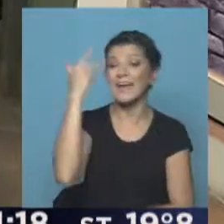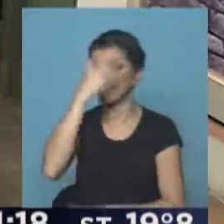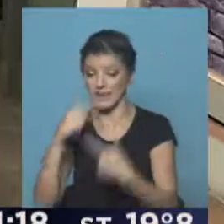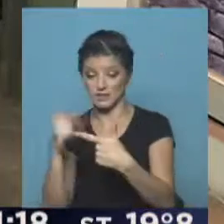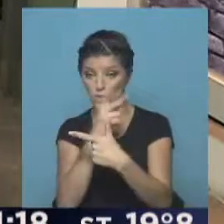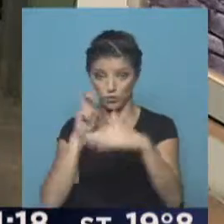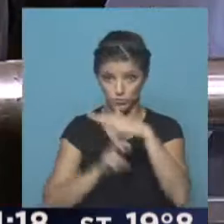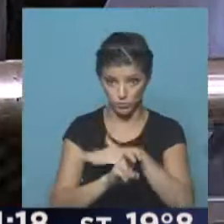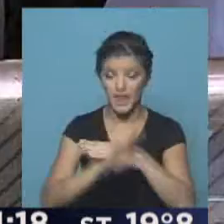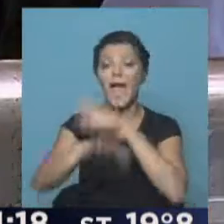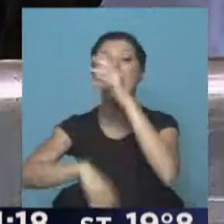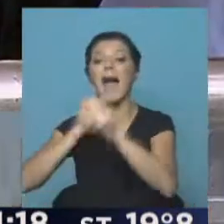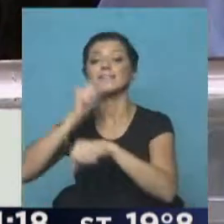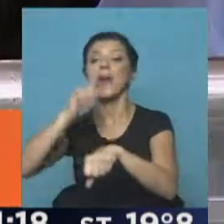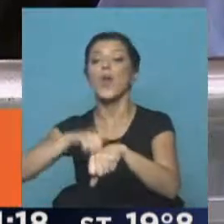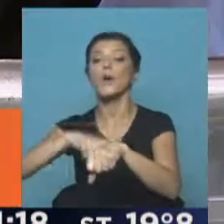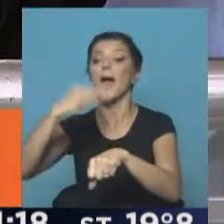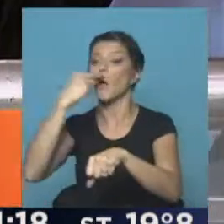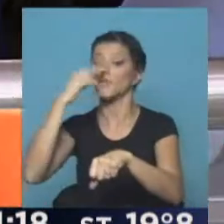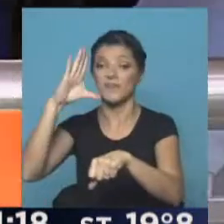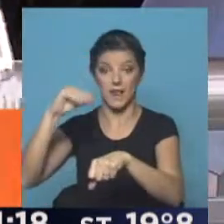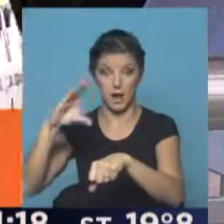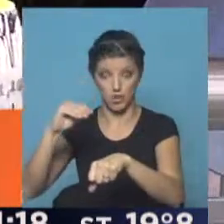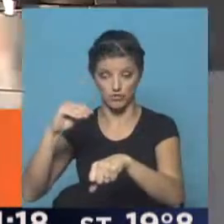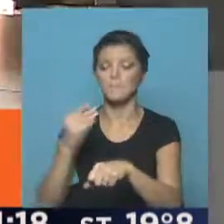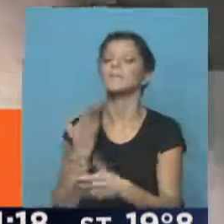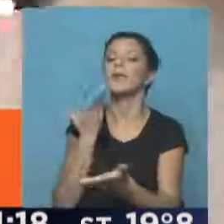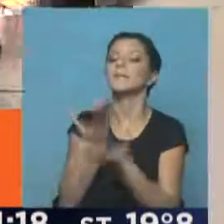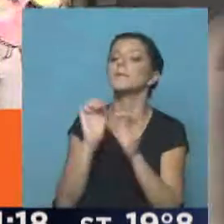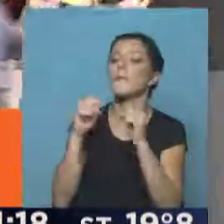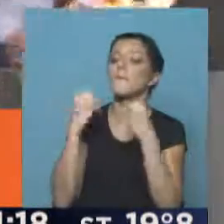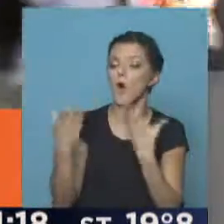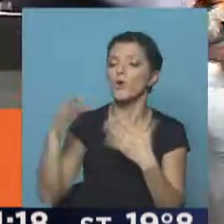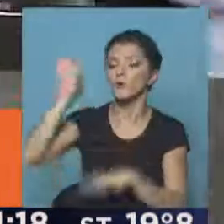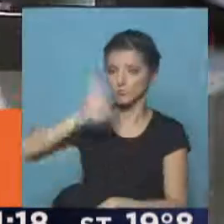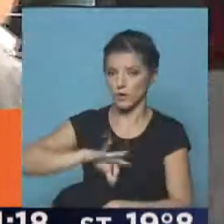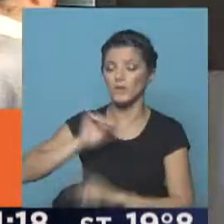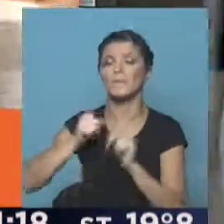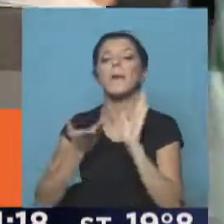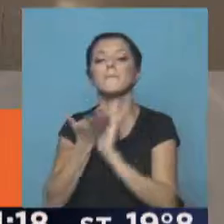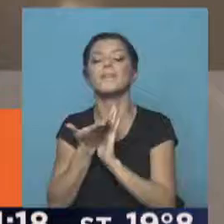se va a extender hasta la hora 23. Es en demanda de mejoras salariales. Reclaman concretamente un incremento del